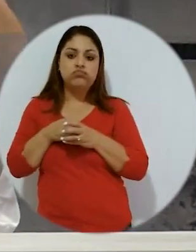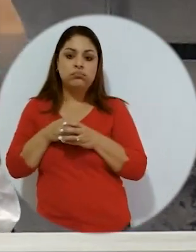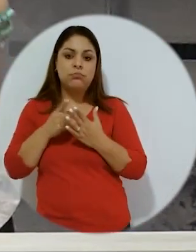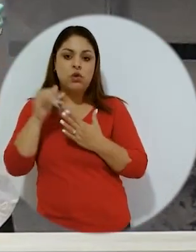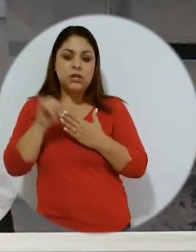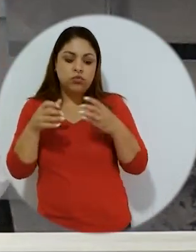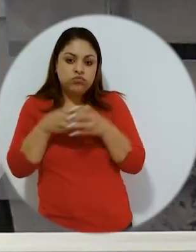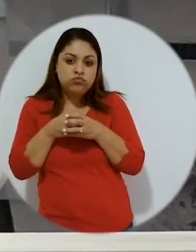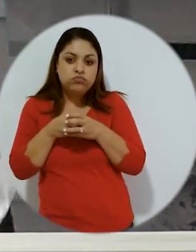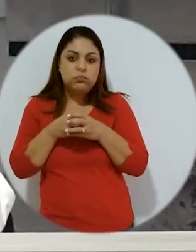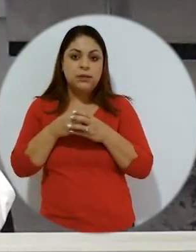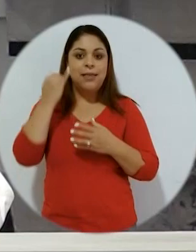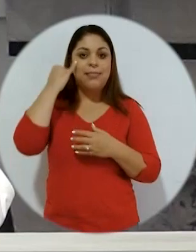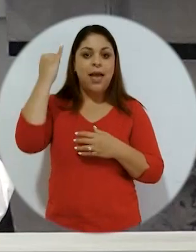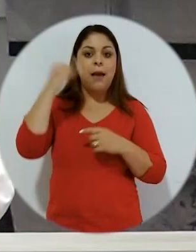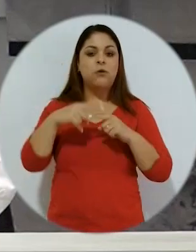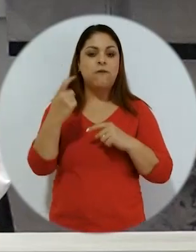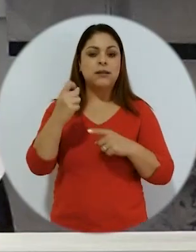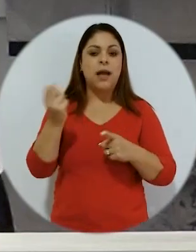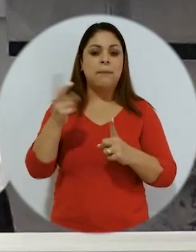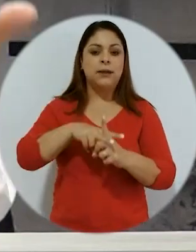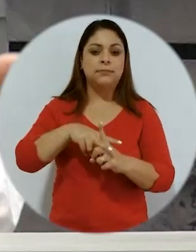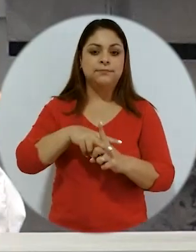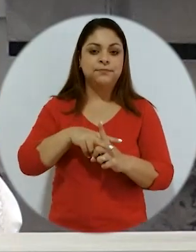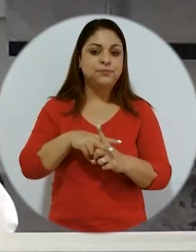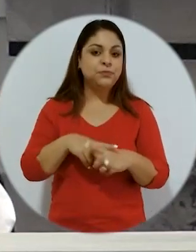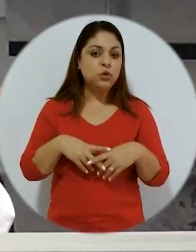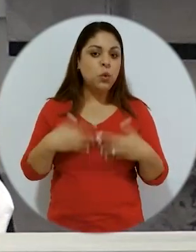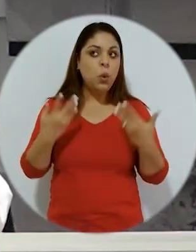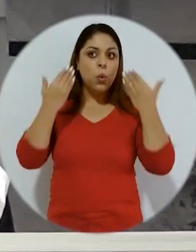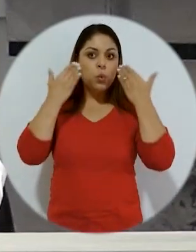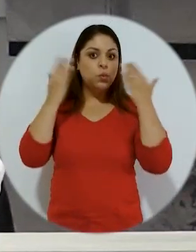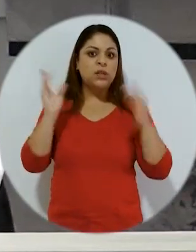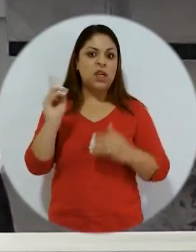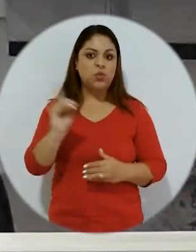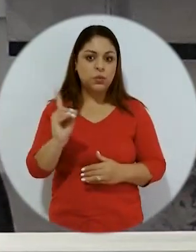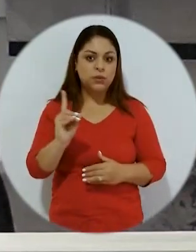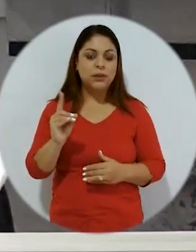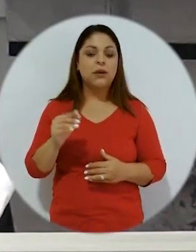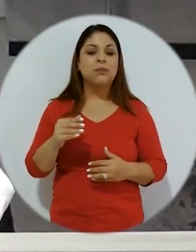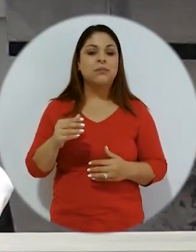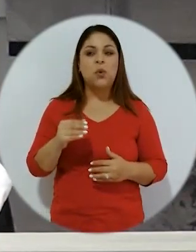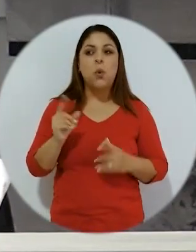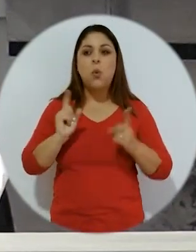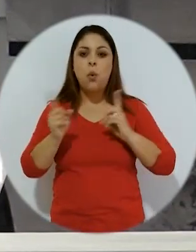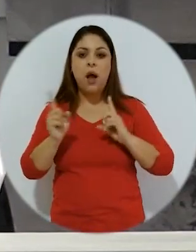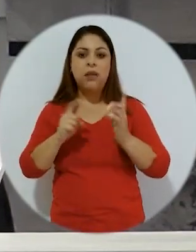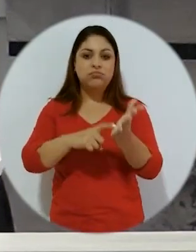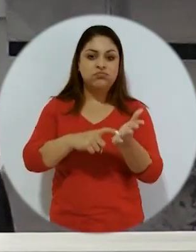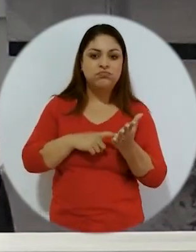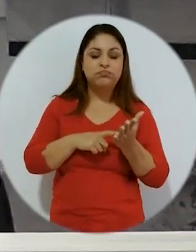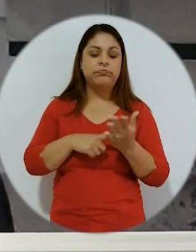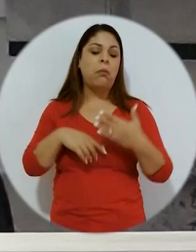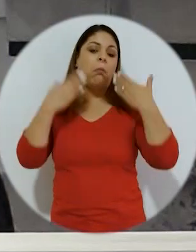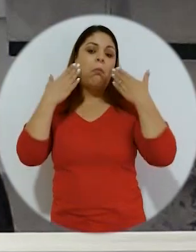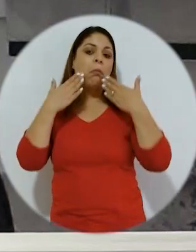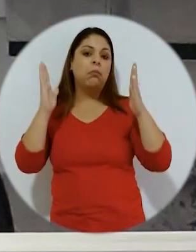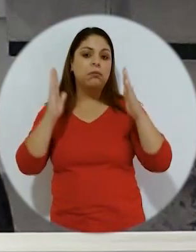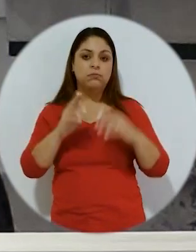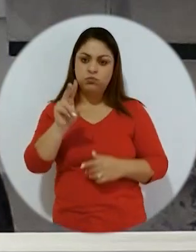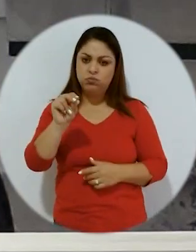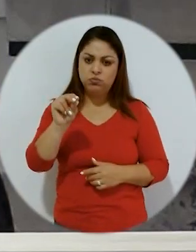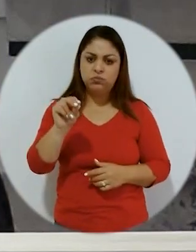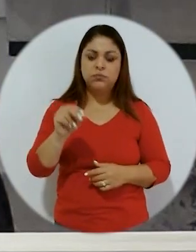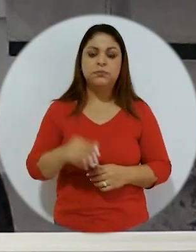tener solo proyectos donde yo tengo una idea, pero no tengo una aplicación clara, ni sé a dónde va a llegar, ni cuáles son los requerimientos que